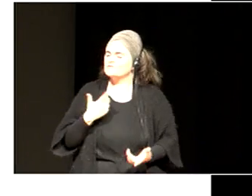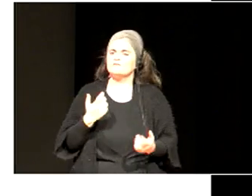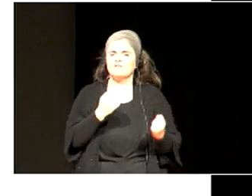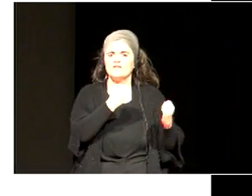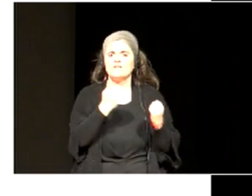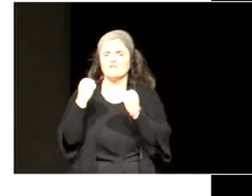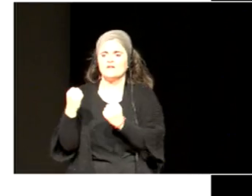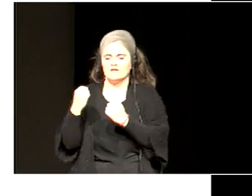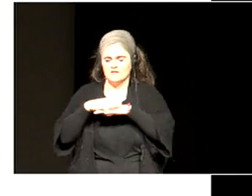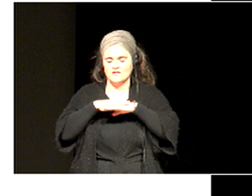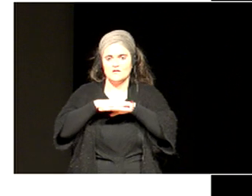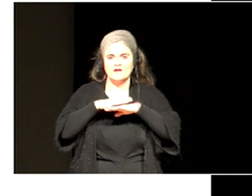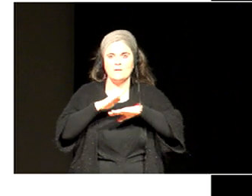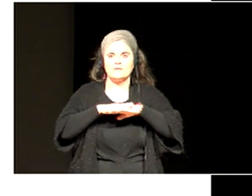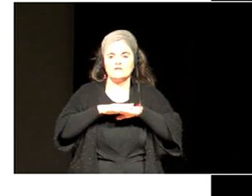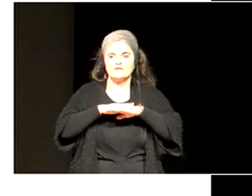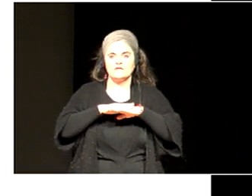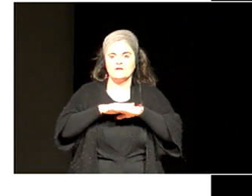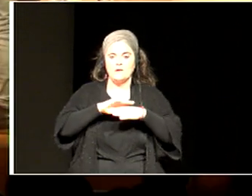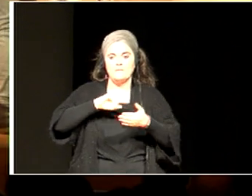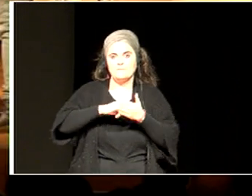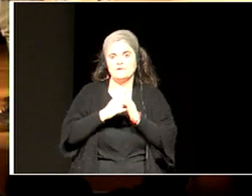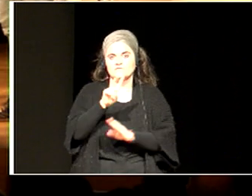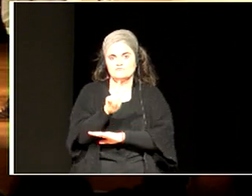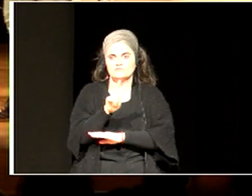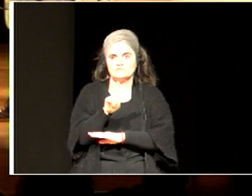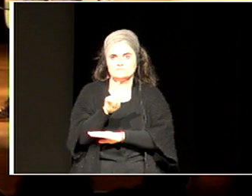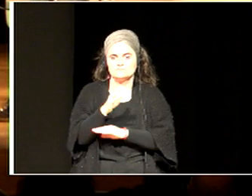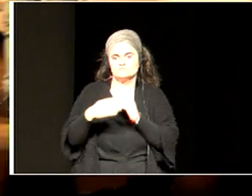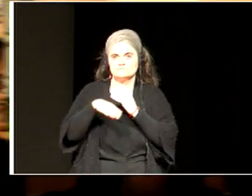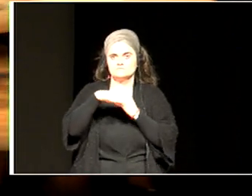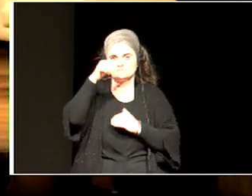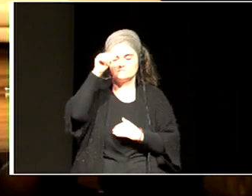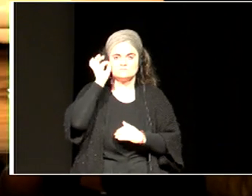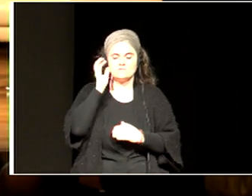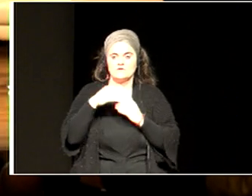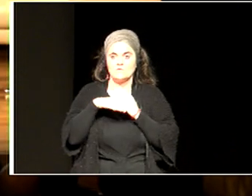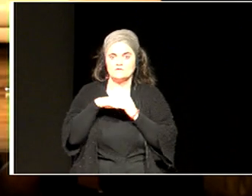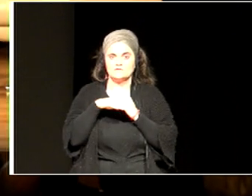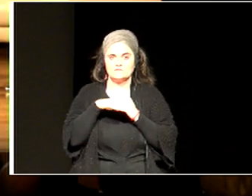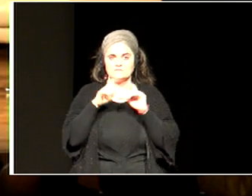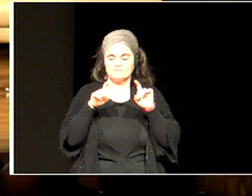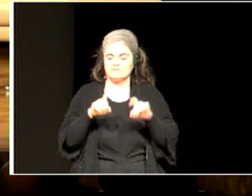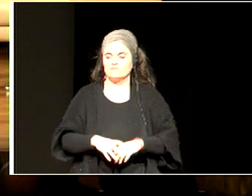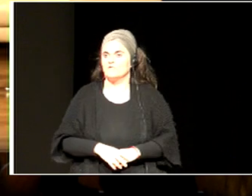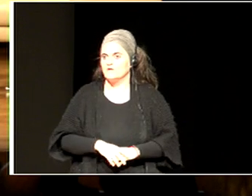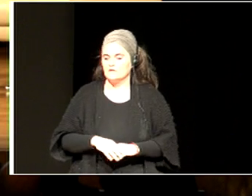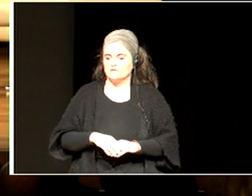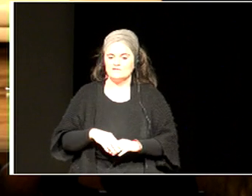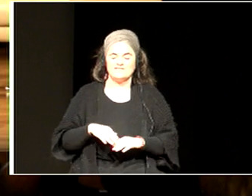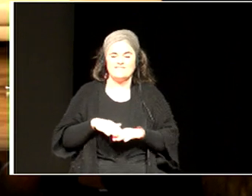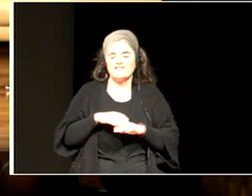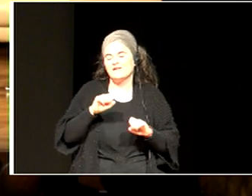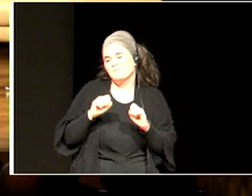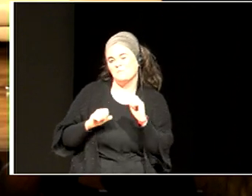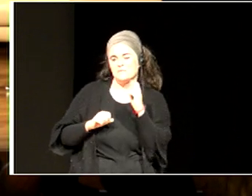plan de coeducación de euskadi pues el primero que lo atraviesa absolutamente todo es el pensamiento crítico